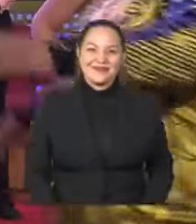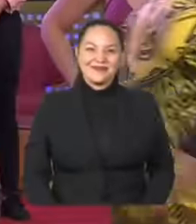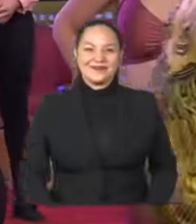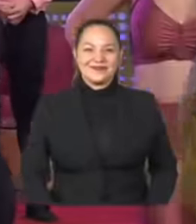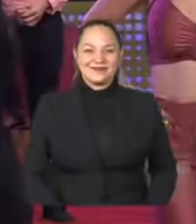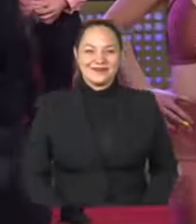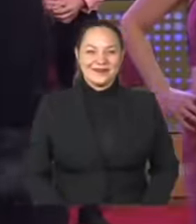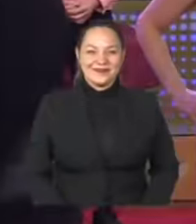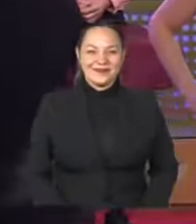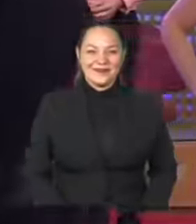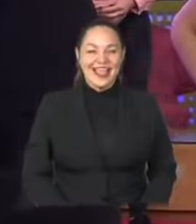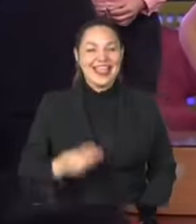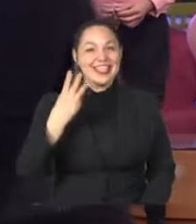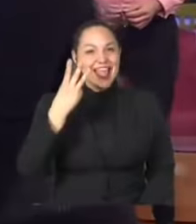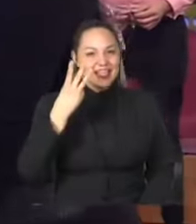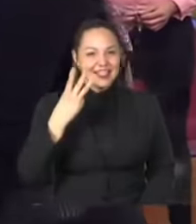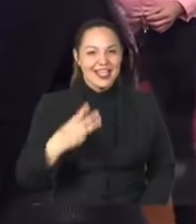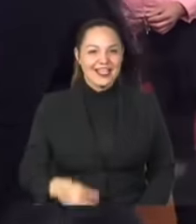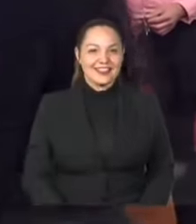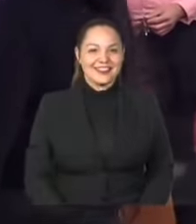3,000. Tres.